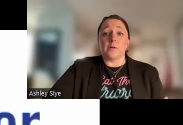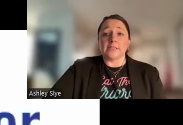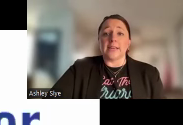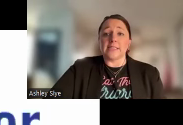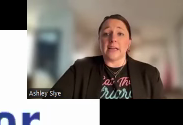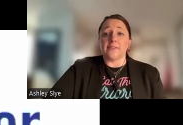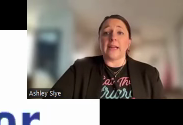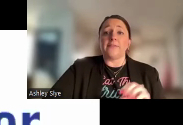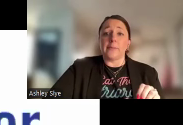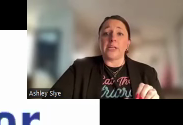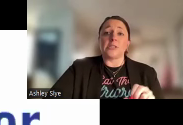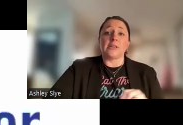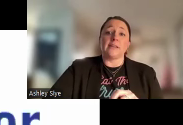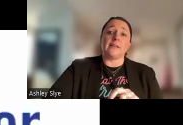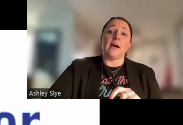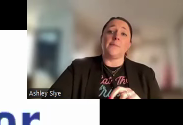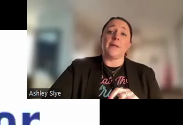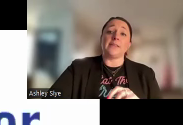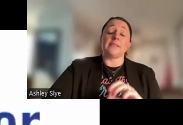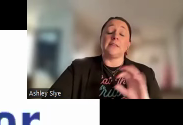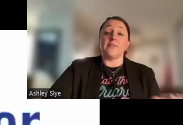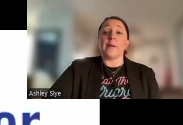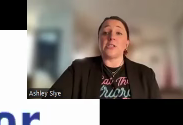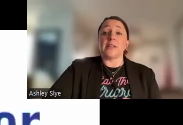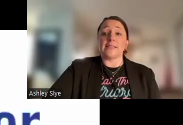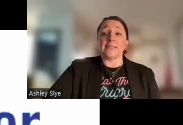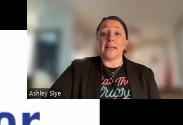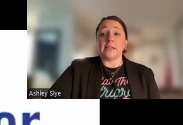información de liberación de información. Así que